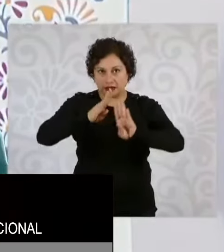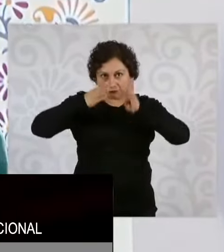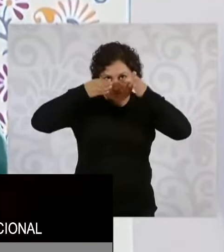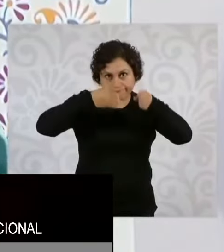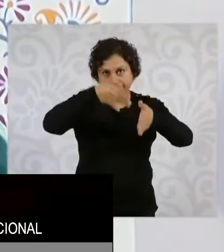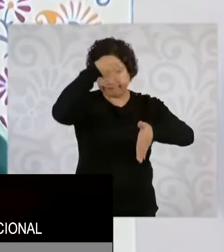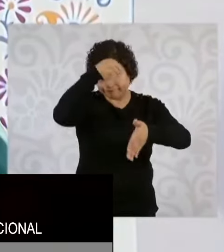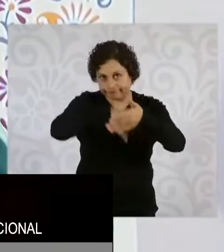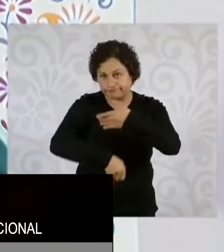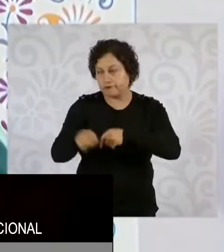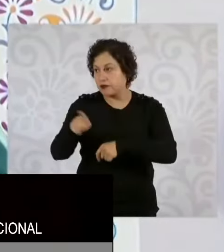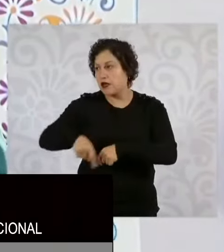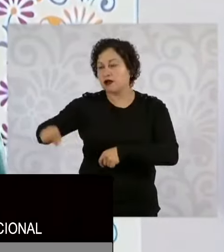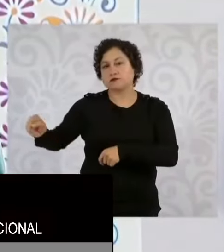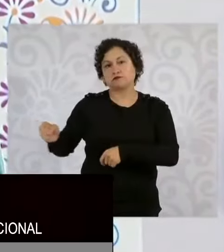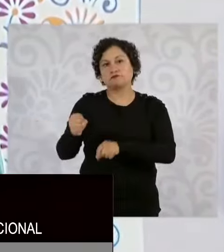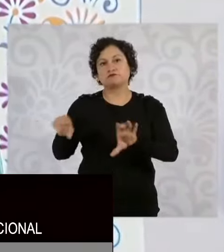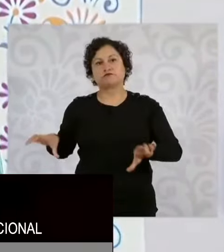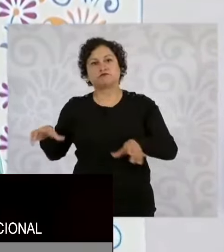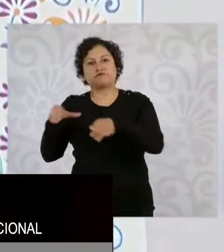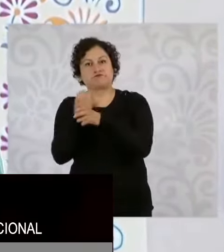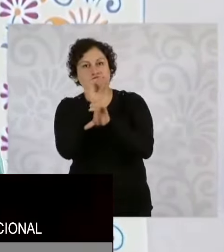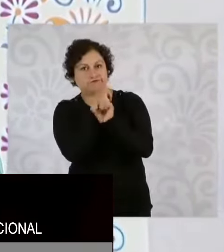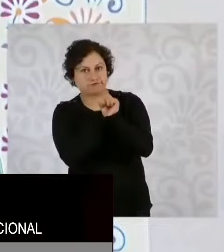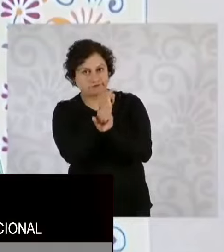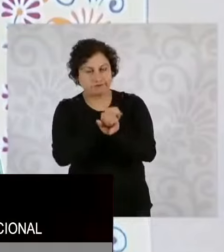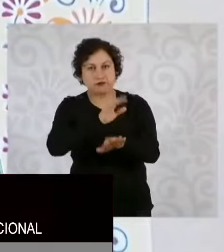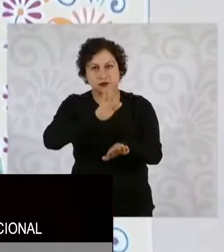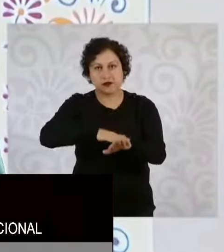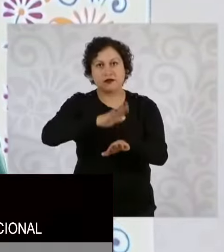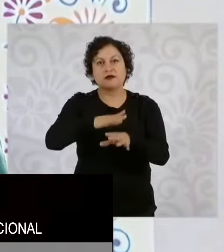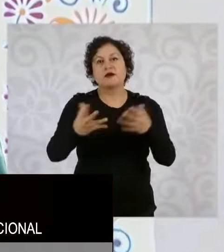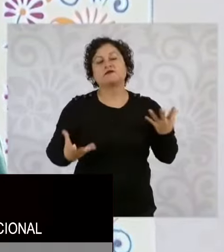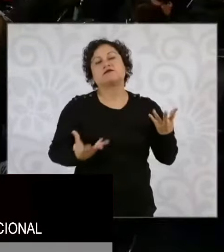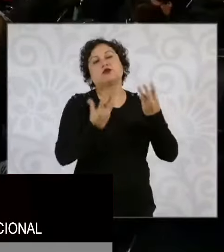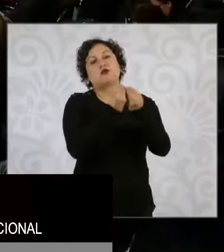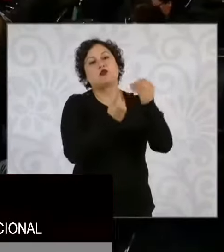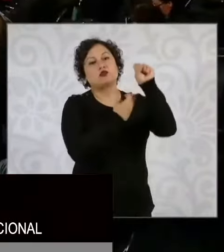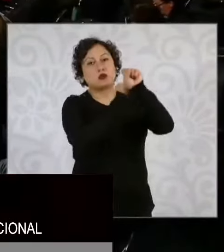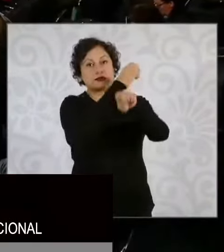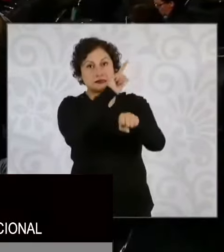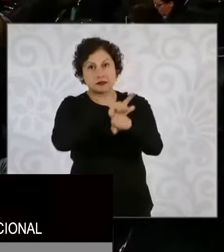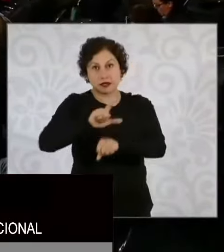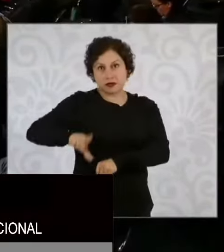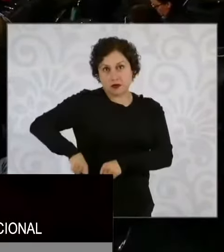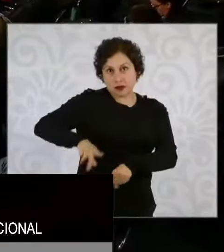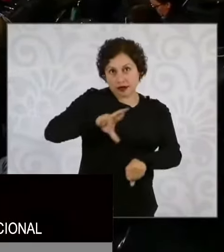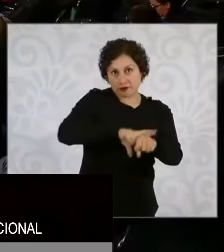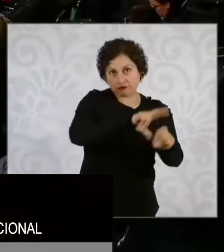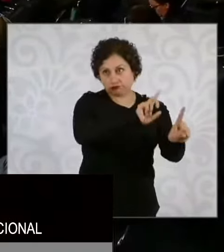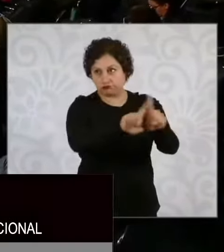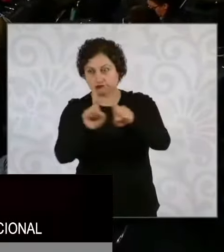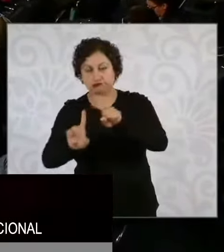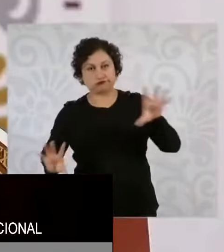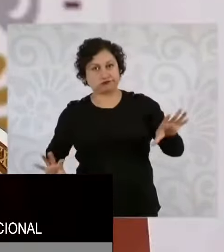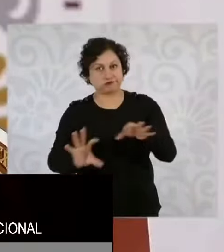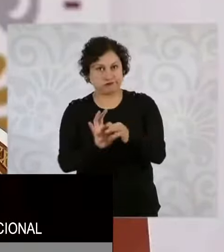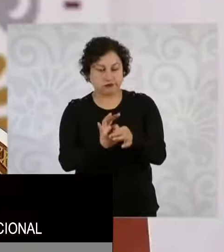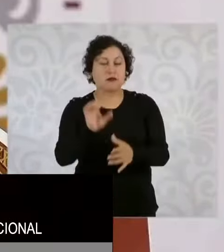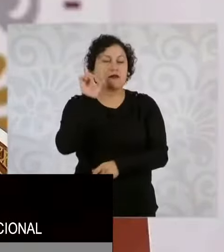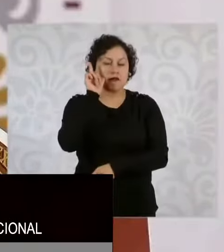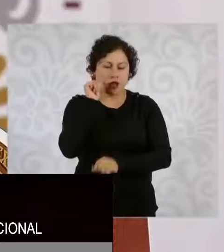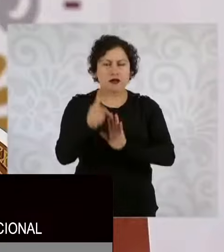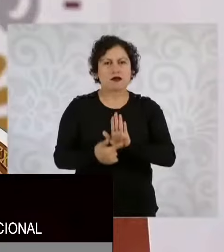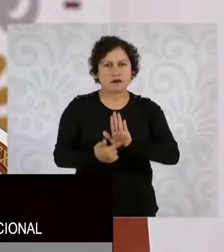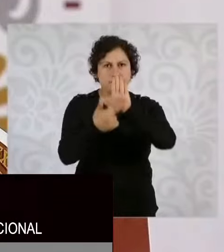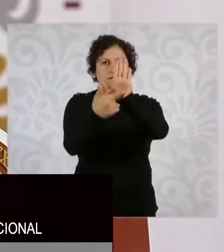está realizando el Instituto Nacional Electoral o lo que realiza el Senado cuando emita la convocatoria el 16 de octubre o lo que